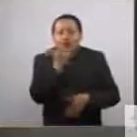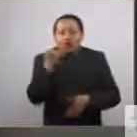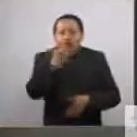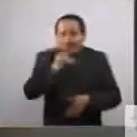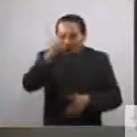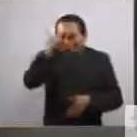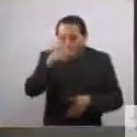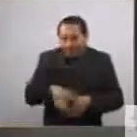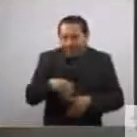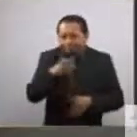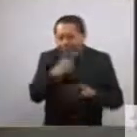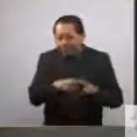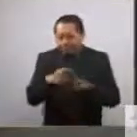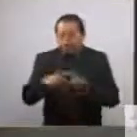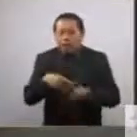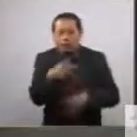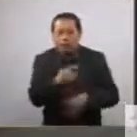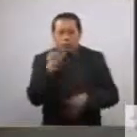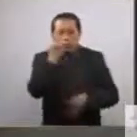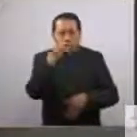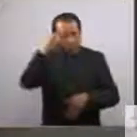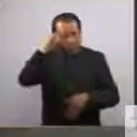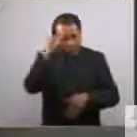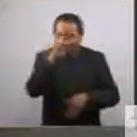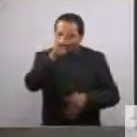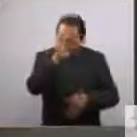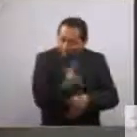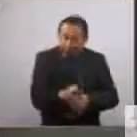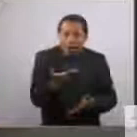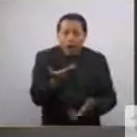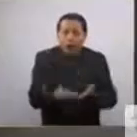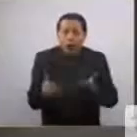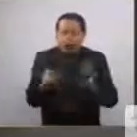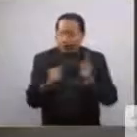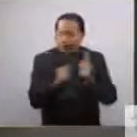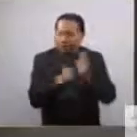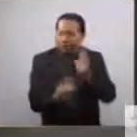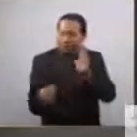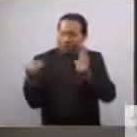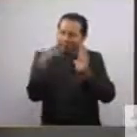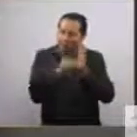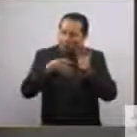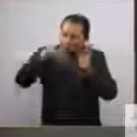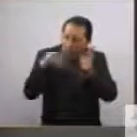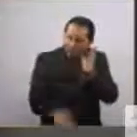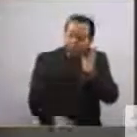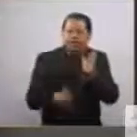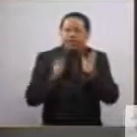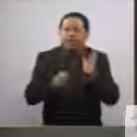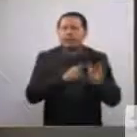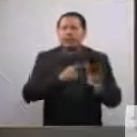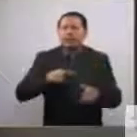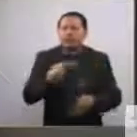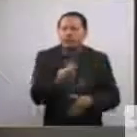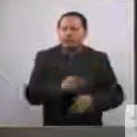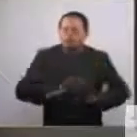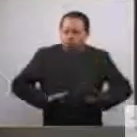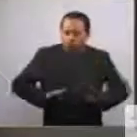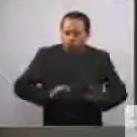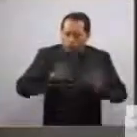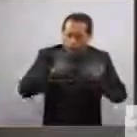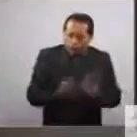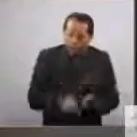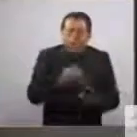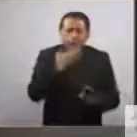más que valorar su lengua y que ahora se oficialice que sean lenguas oficiales, debemos darle el valor a ellos, a sus personas, a